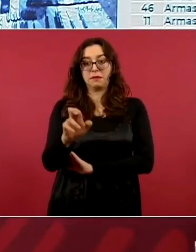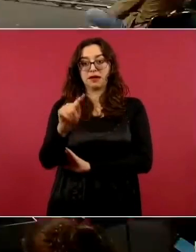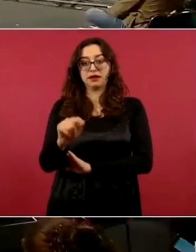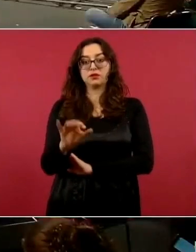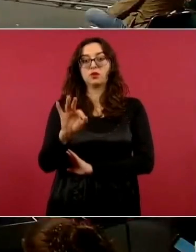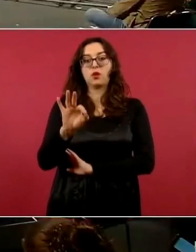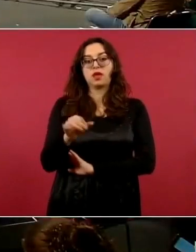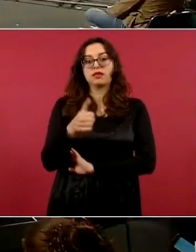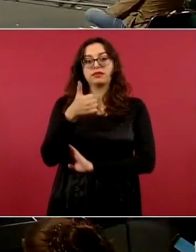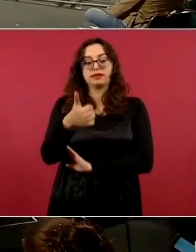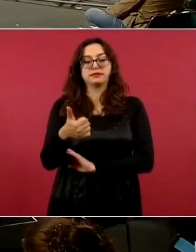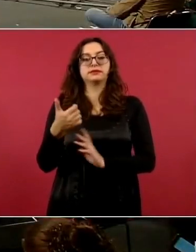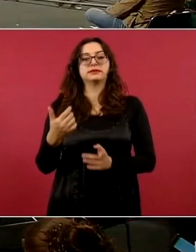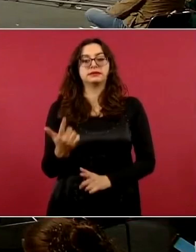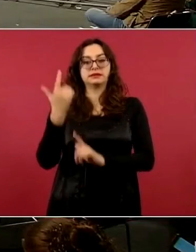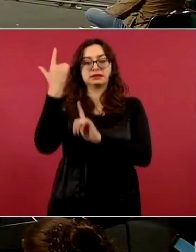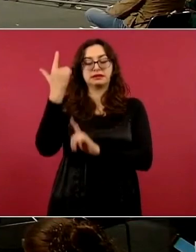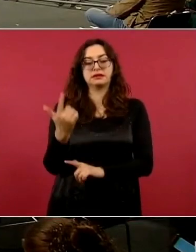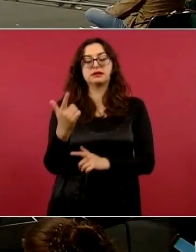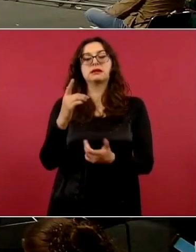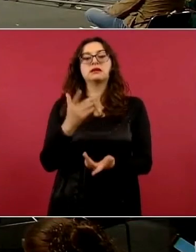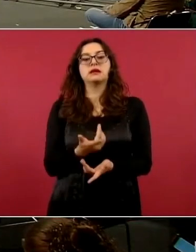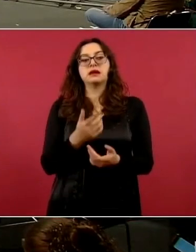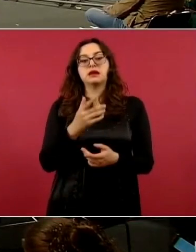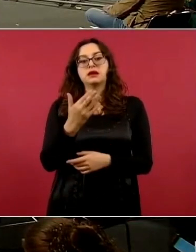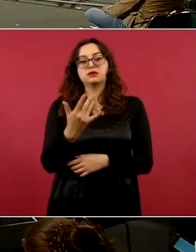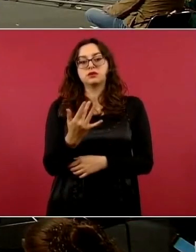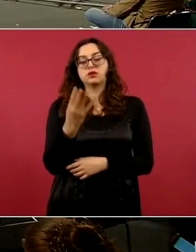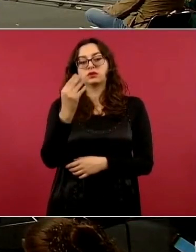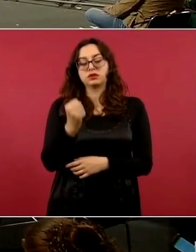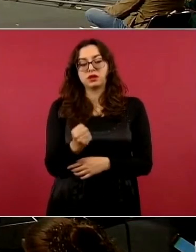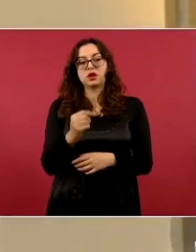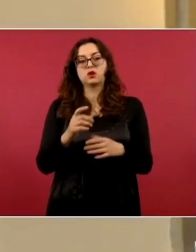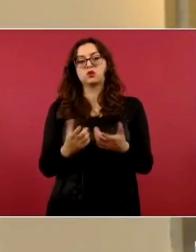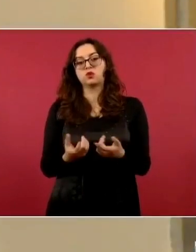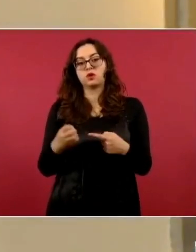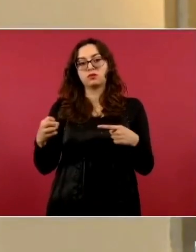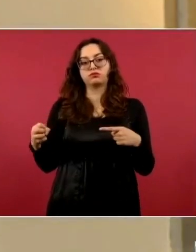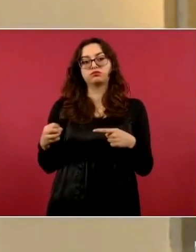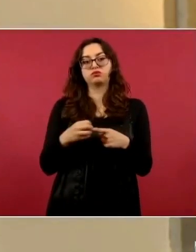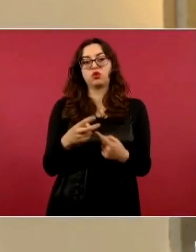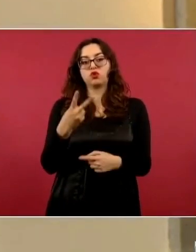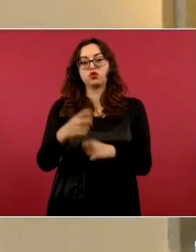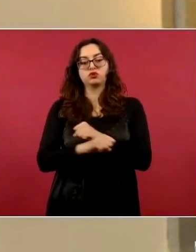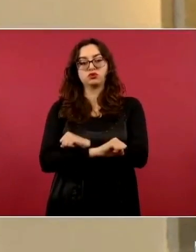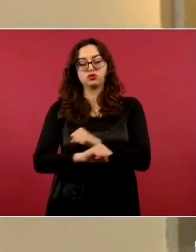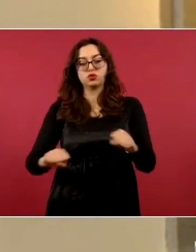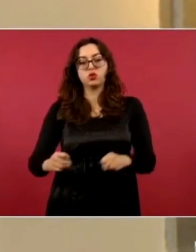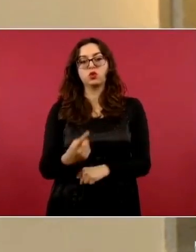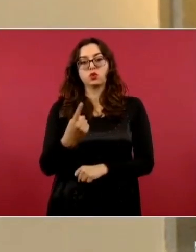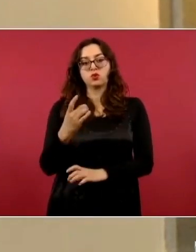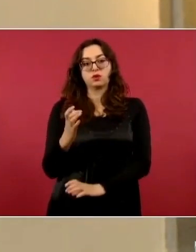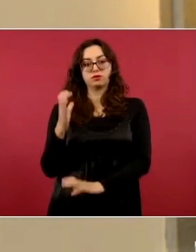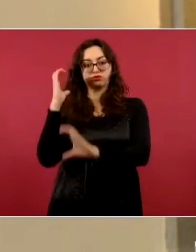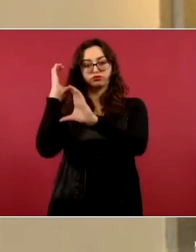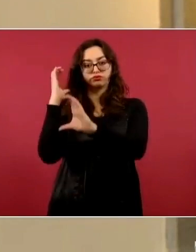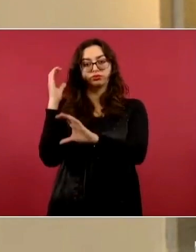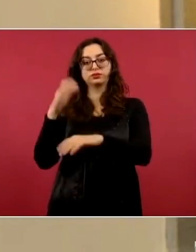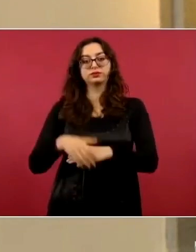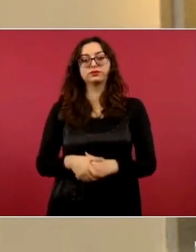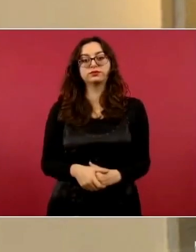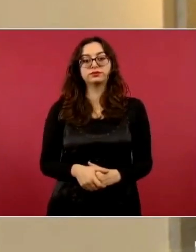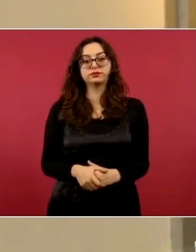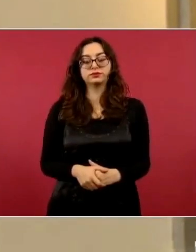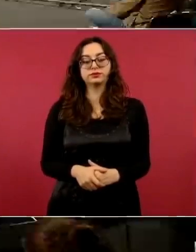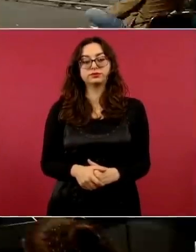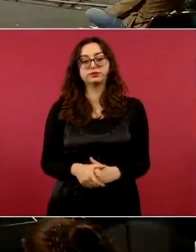cortas 159 cargadores 3065 cartuchos dos granadas y un aditamento lanzagranadas